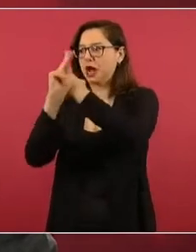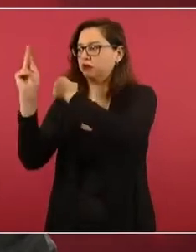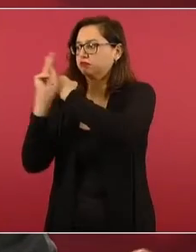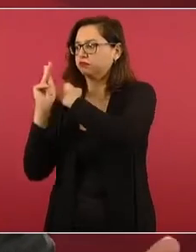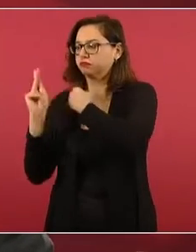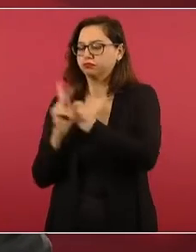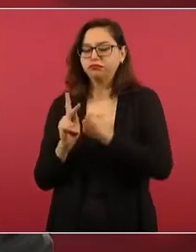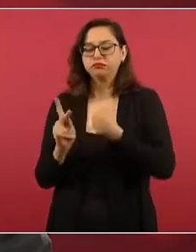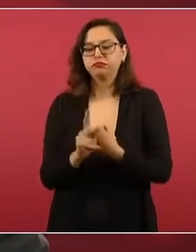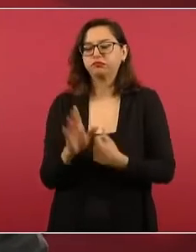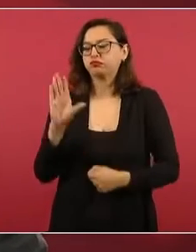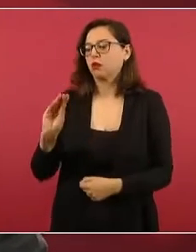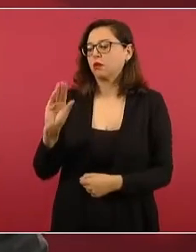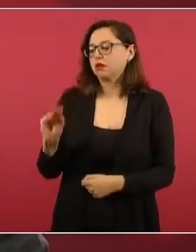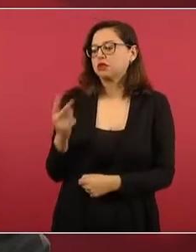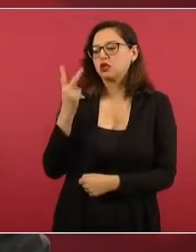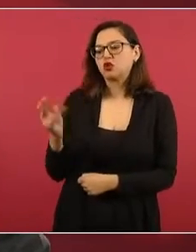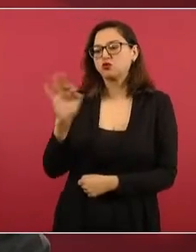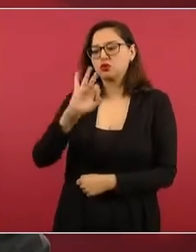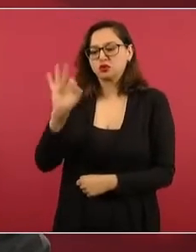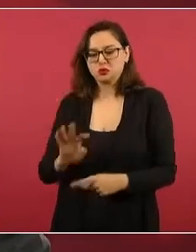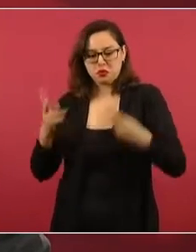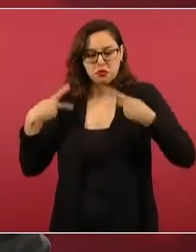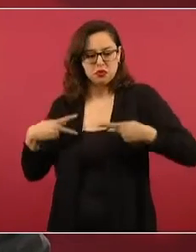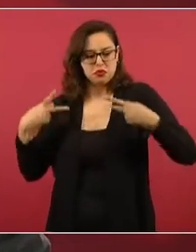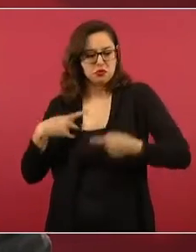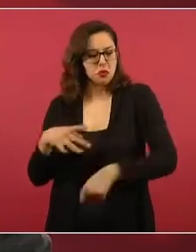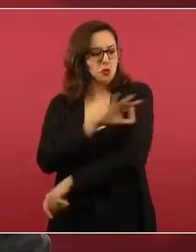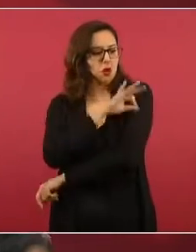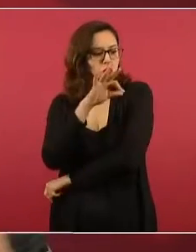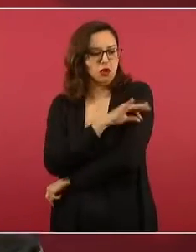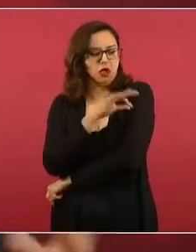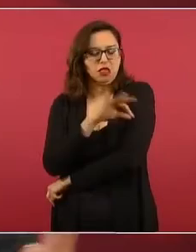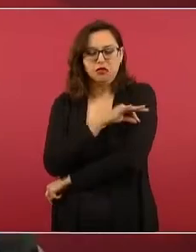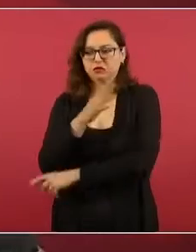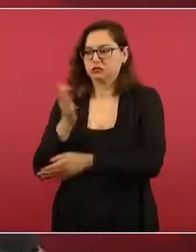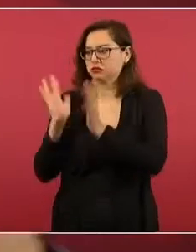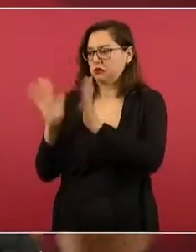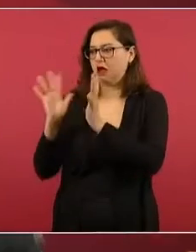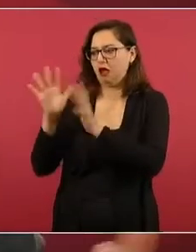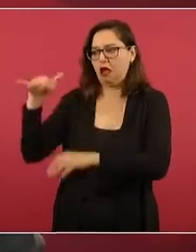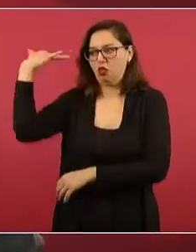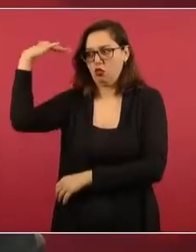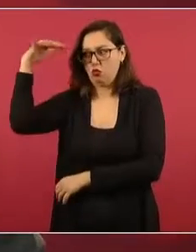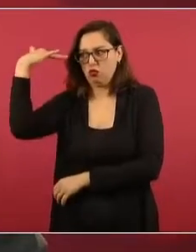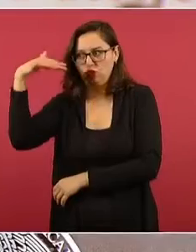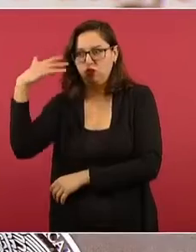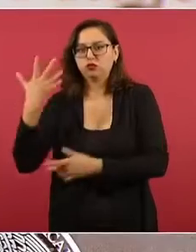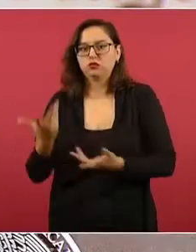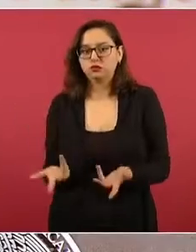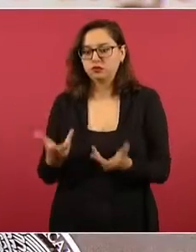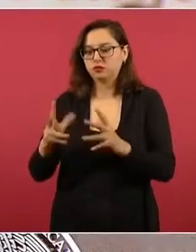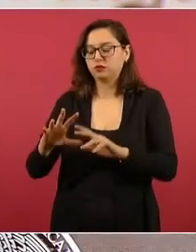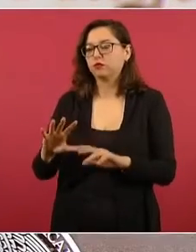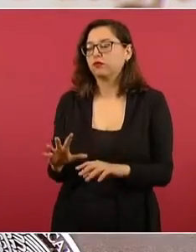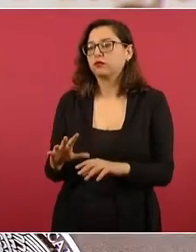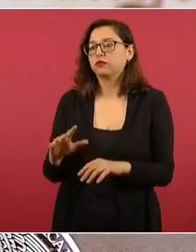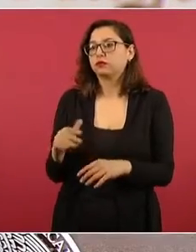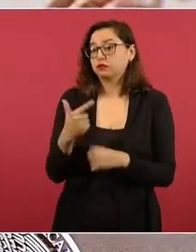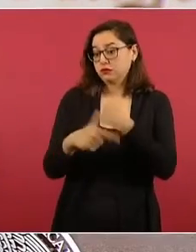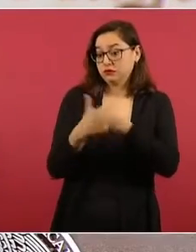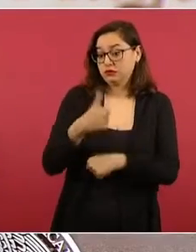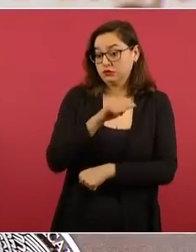en México, con más del 92% de la población adulta y 87% si consideramos a toda la población